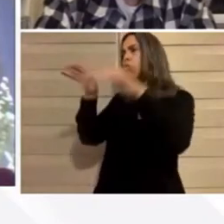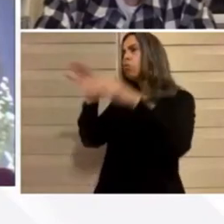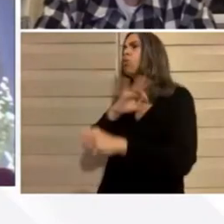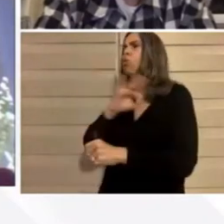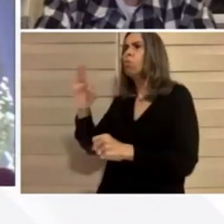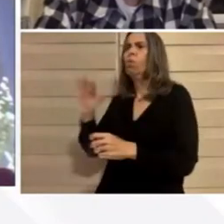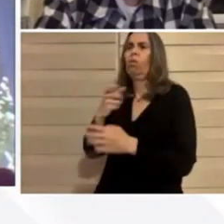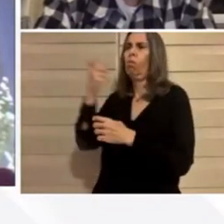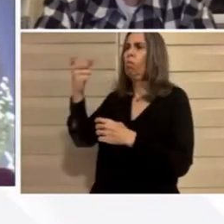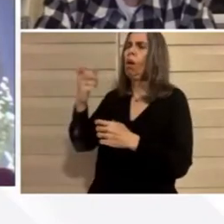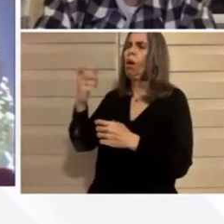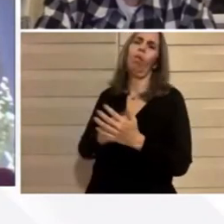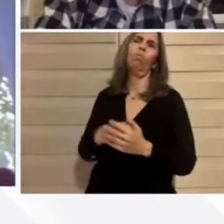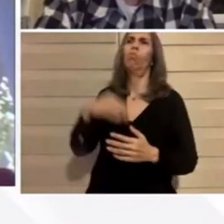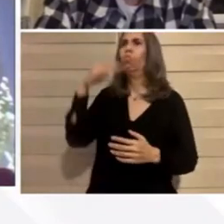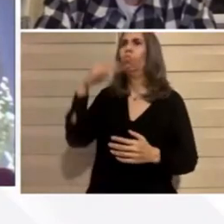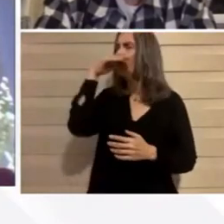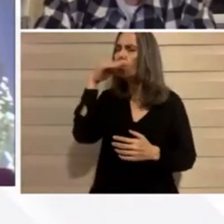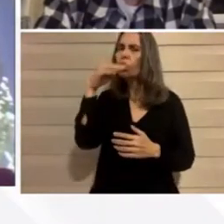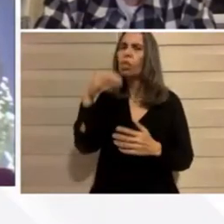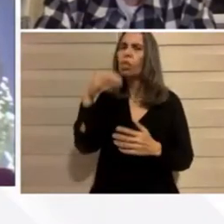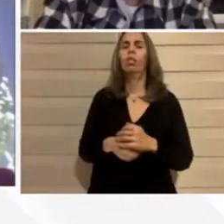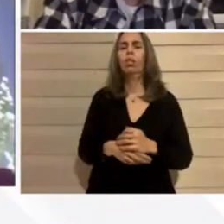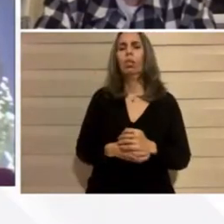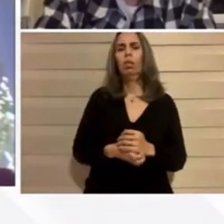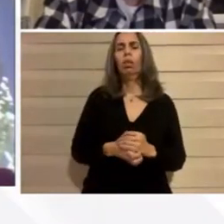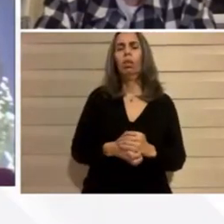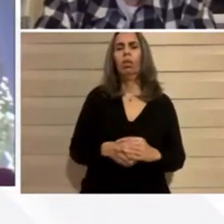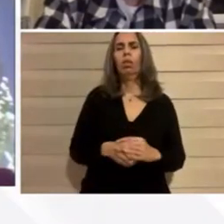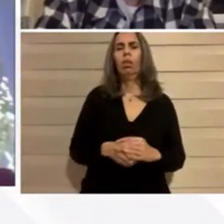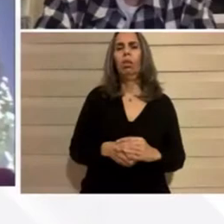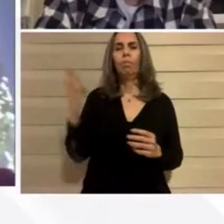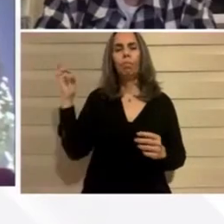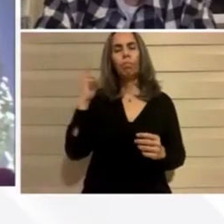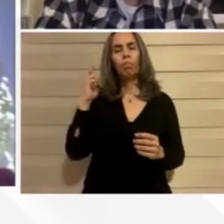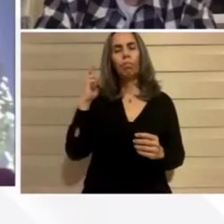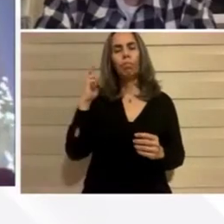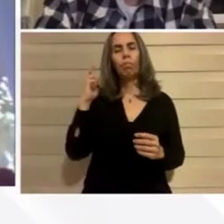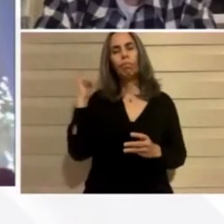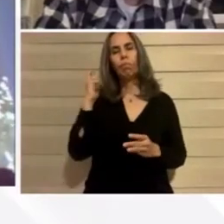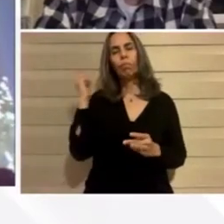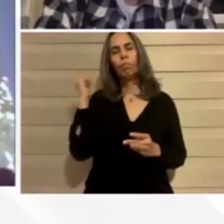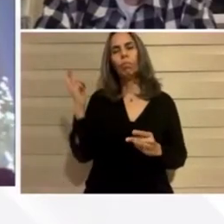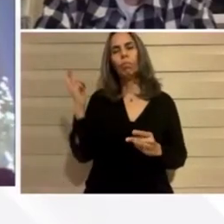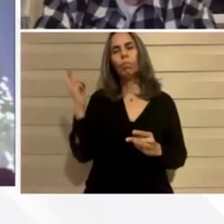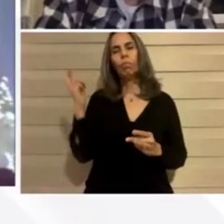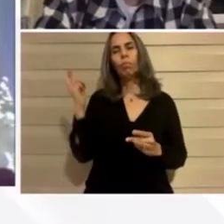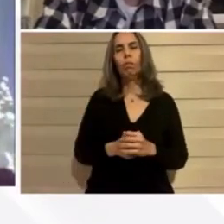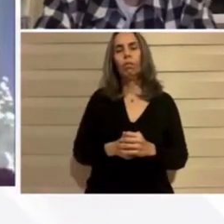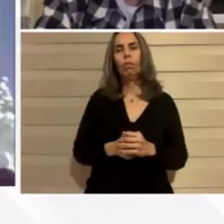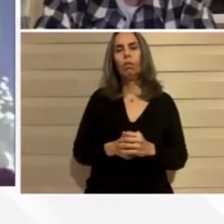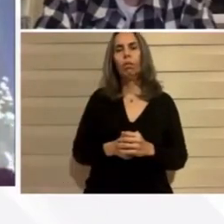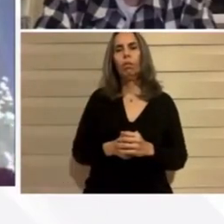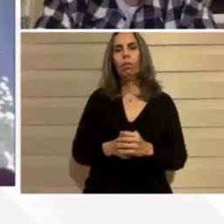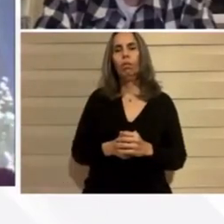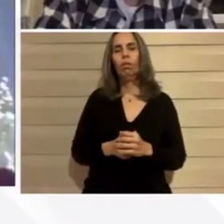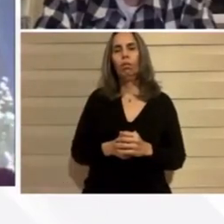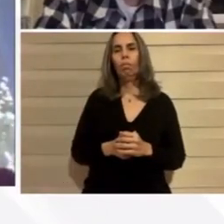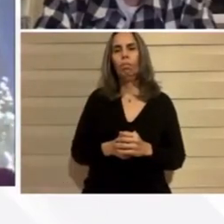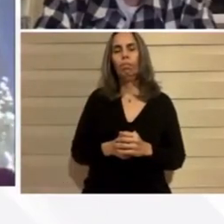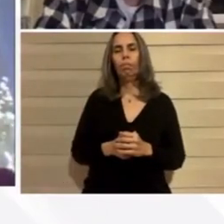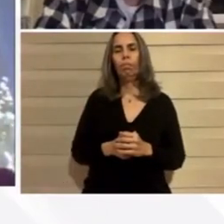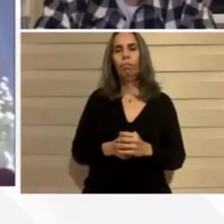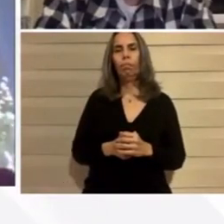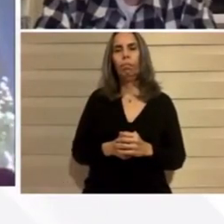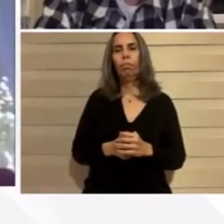las palomitas y el refresco, mucho menos de la mitad. Así que no hay excusa. Ahora, si son de muy